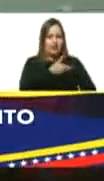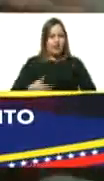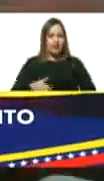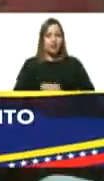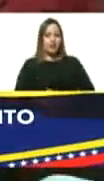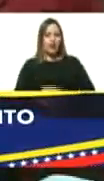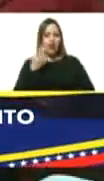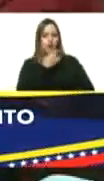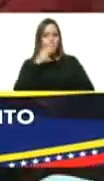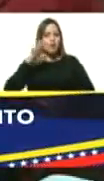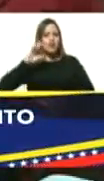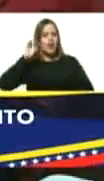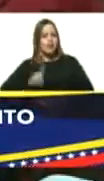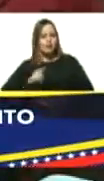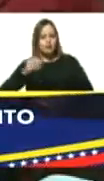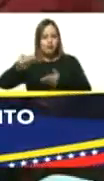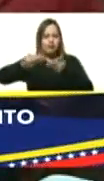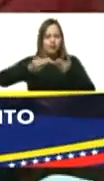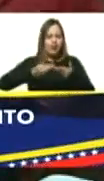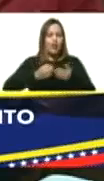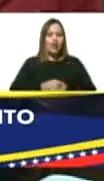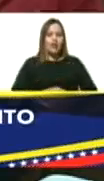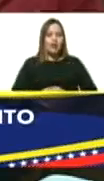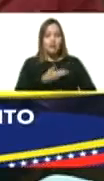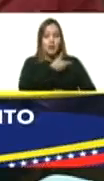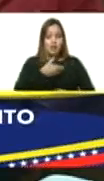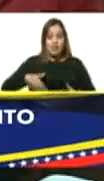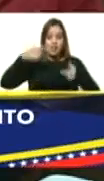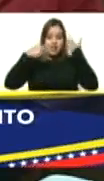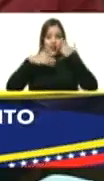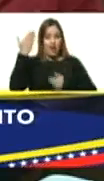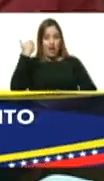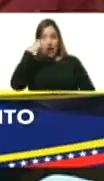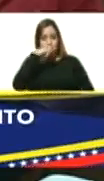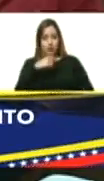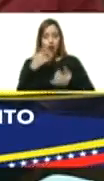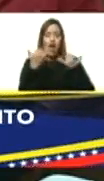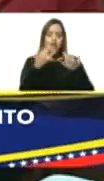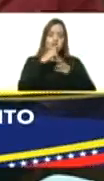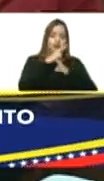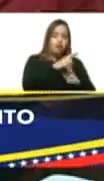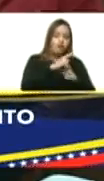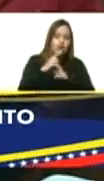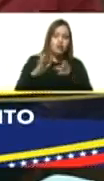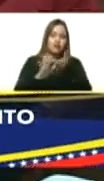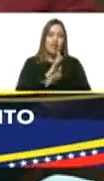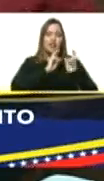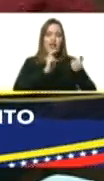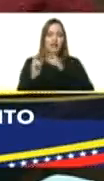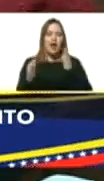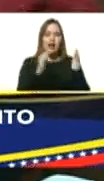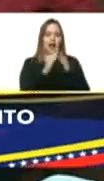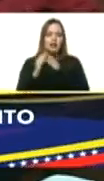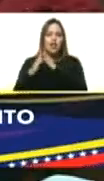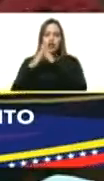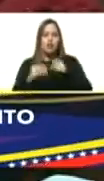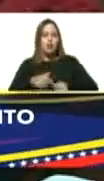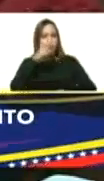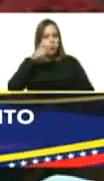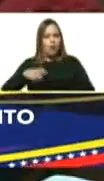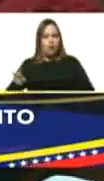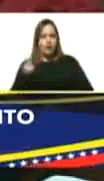compromiso moral que también adquirió nuestro presidente, el comandante Hugo Rafael Chafrín, en su momento, de darle una respuesta en el tema de hábitat y vivienda a todo el pueblo de Venezuela.